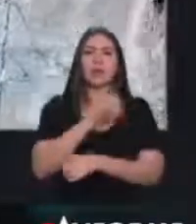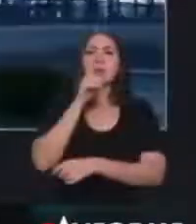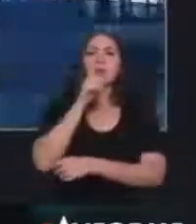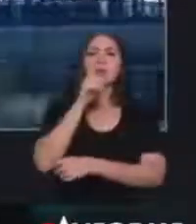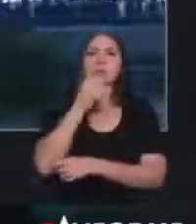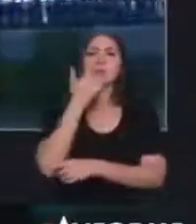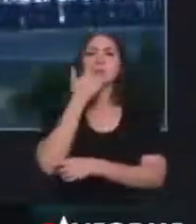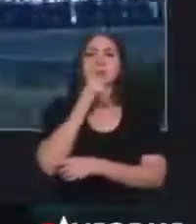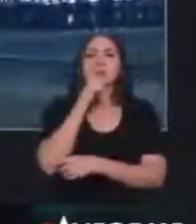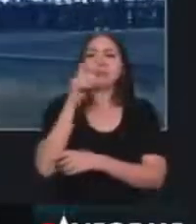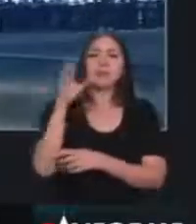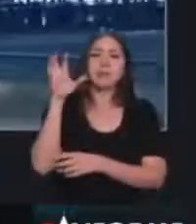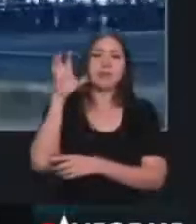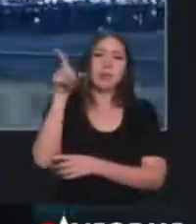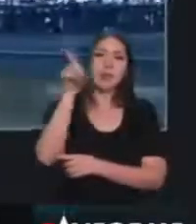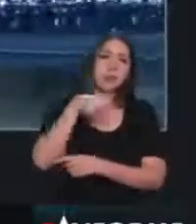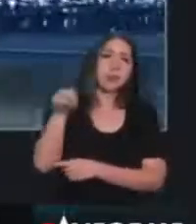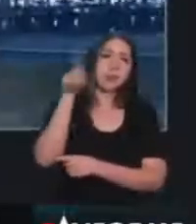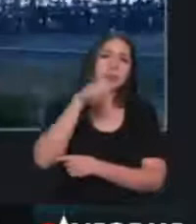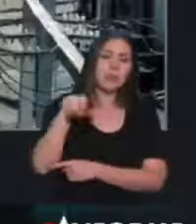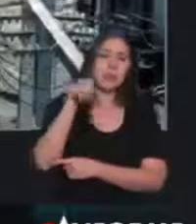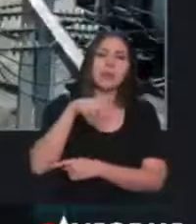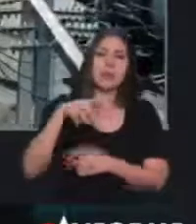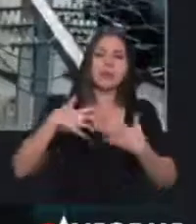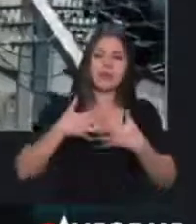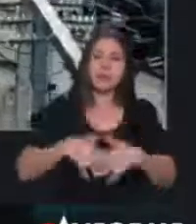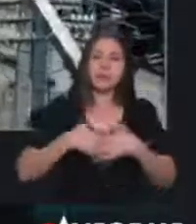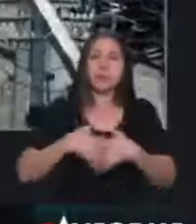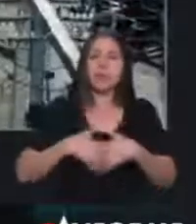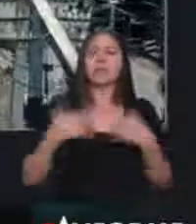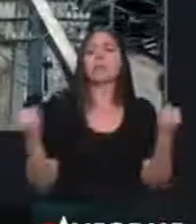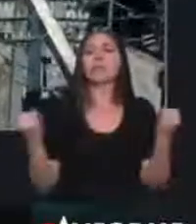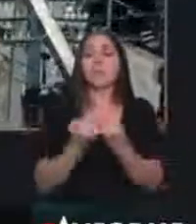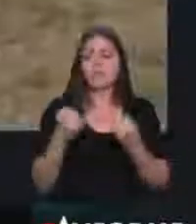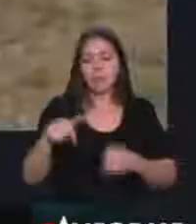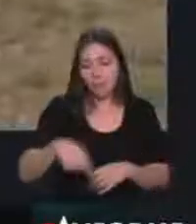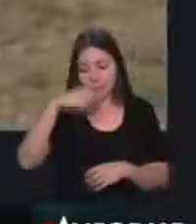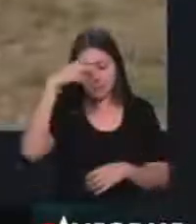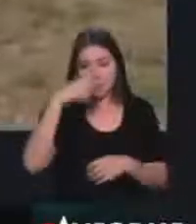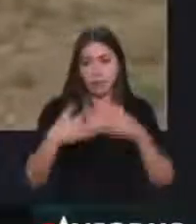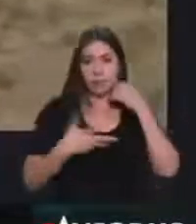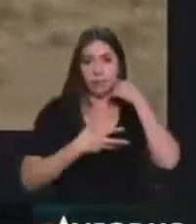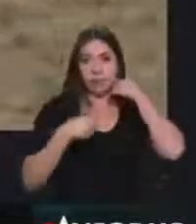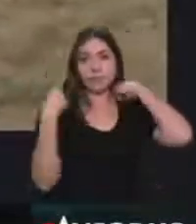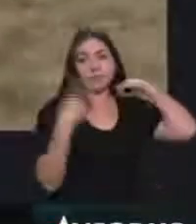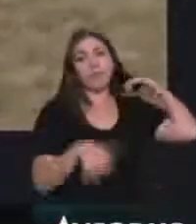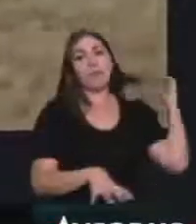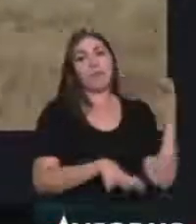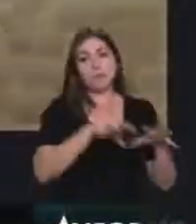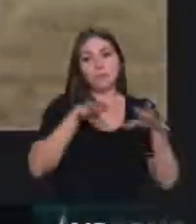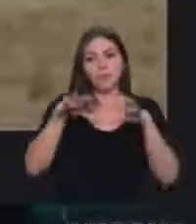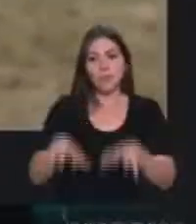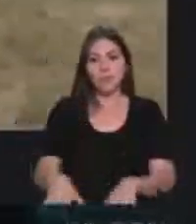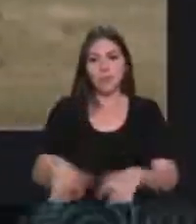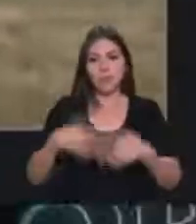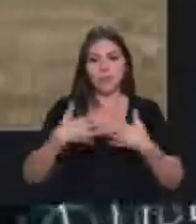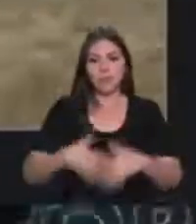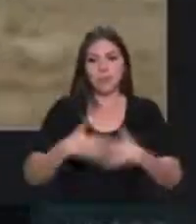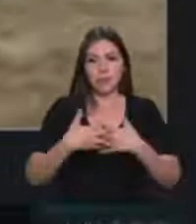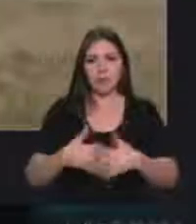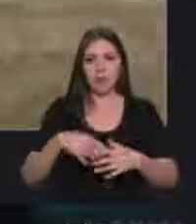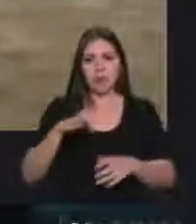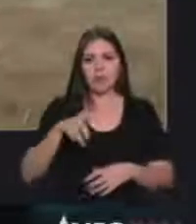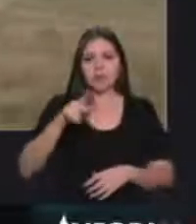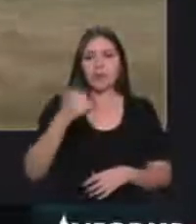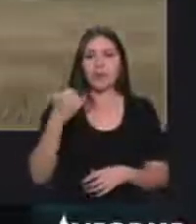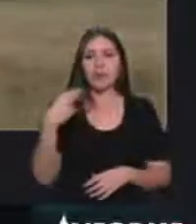para Yenova, ¿no? Que también tiene plantas aquí en México, me refiero a plantas propias como Sempra, que bueno, fue cambiando